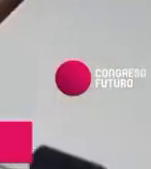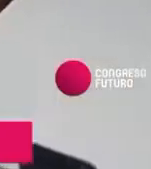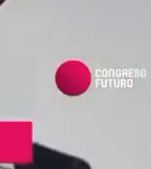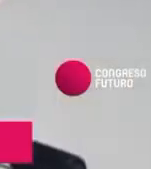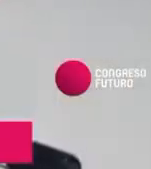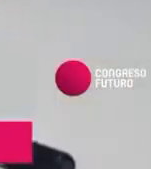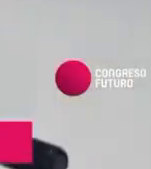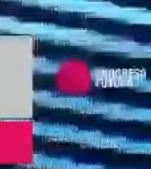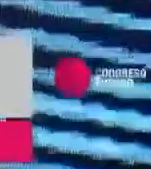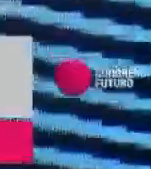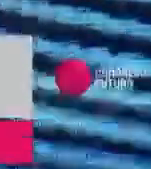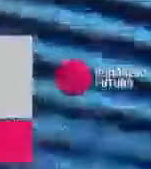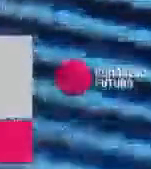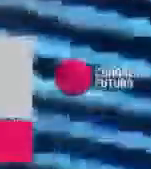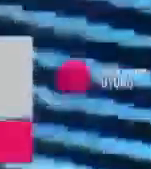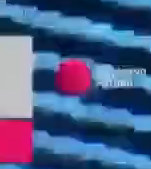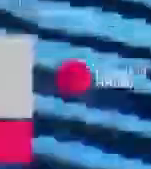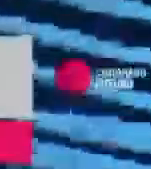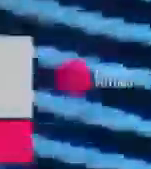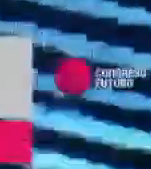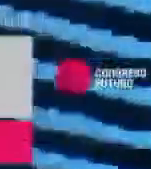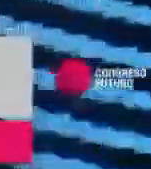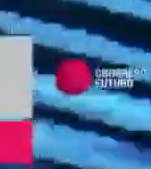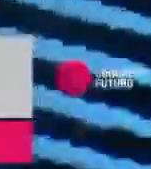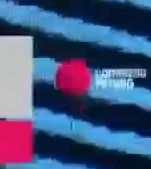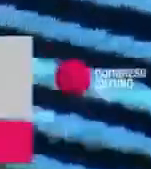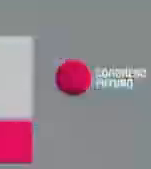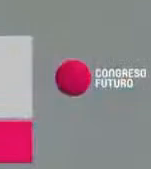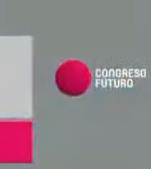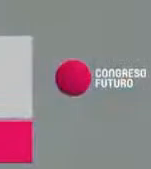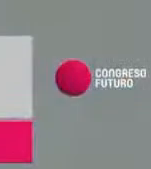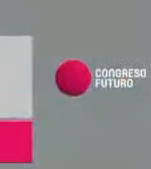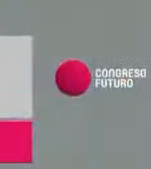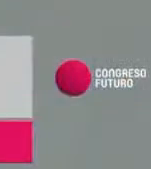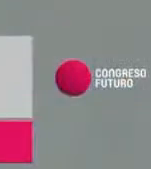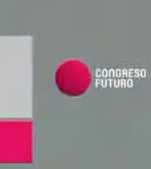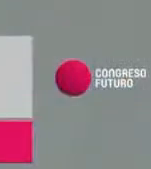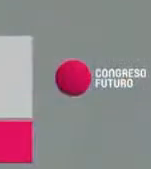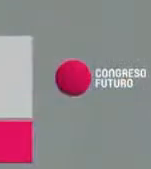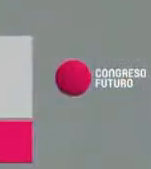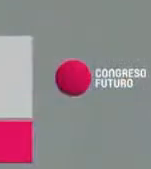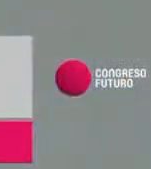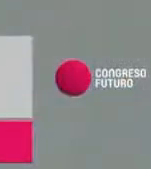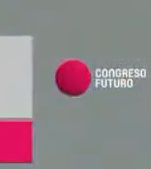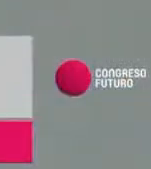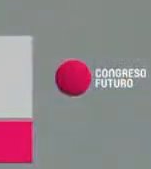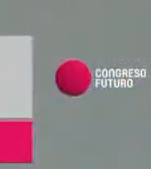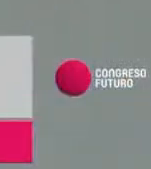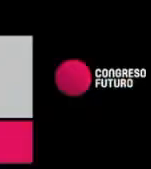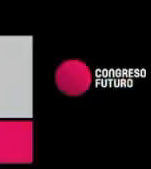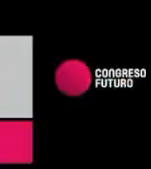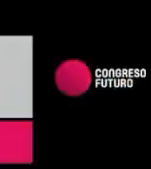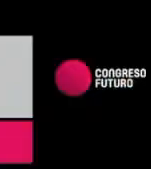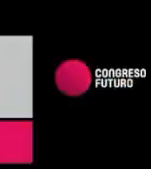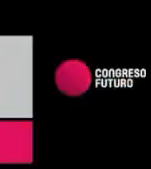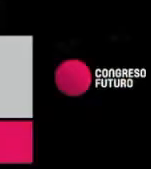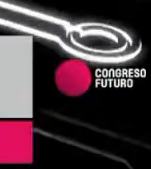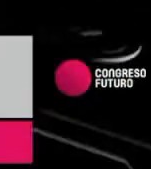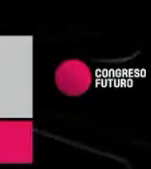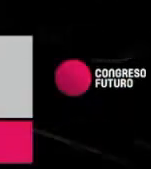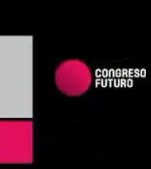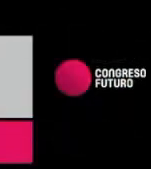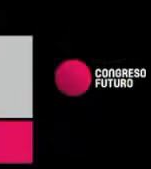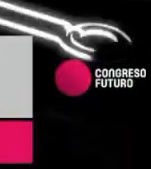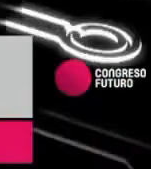También son podcasts, series y hasta perfiles de redes sociales enfocados únicamente en ciencia. La tecnología nos